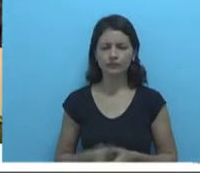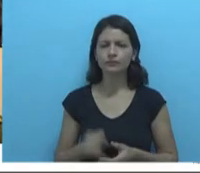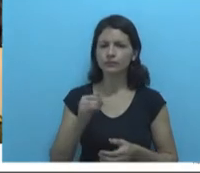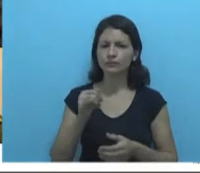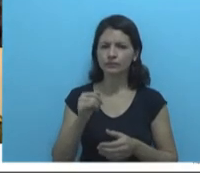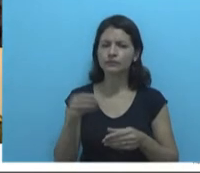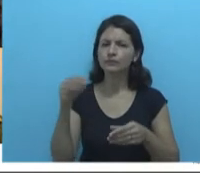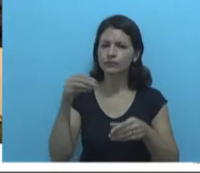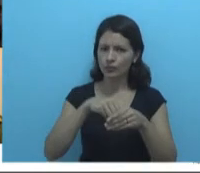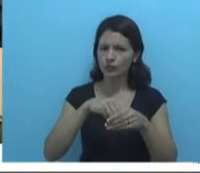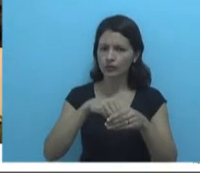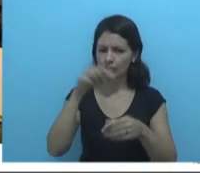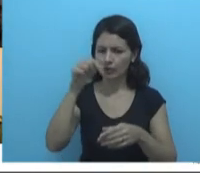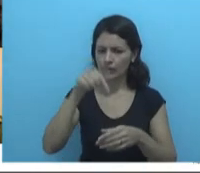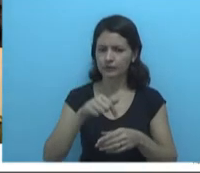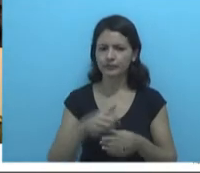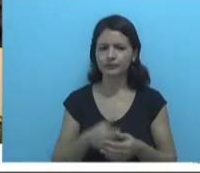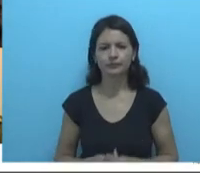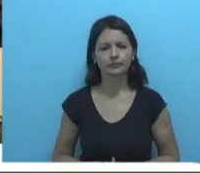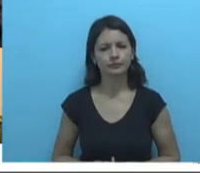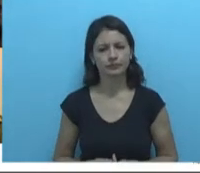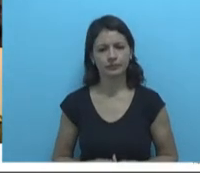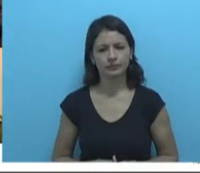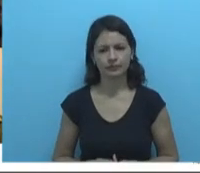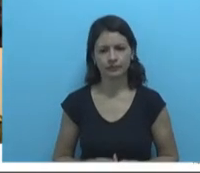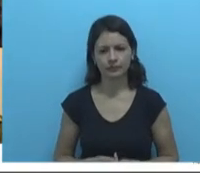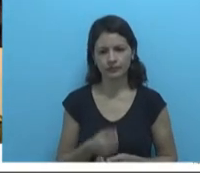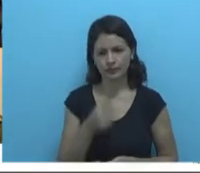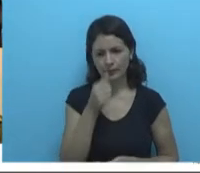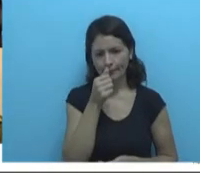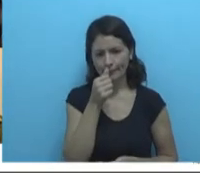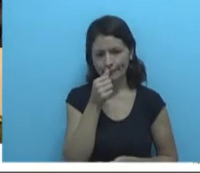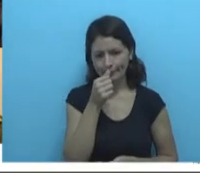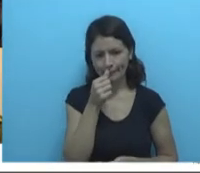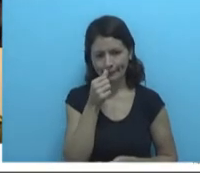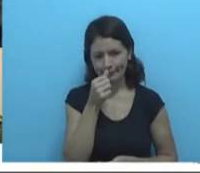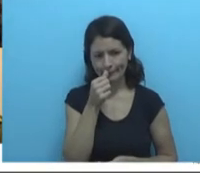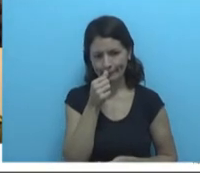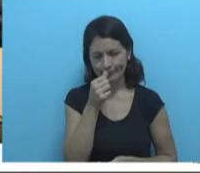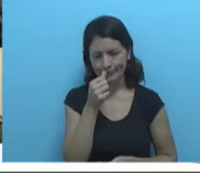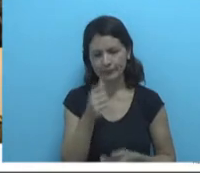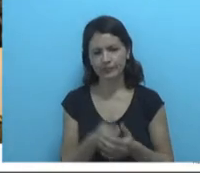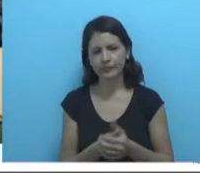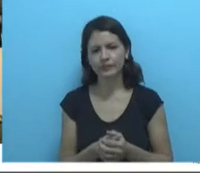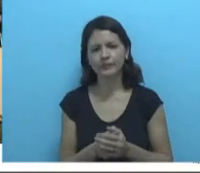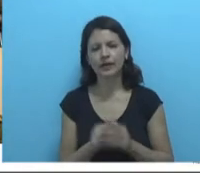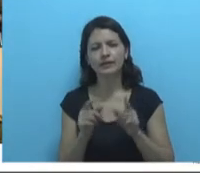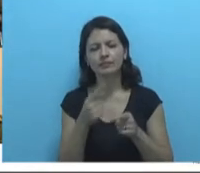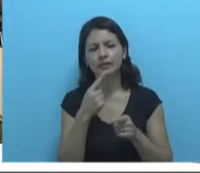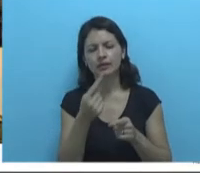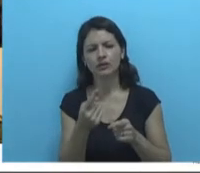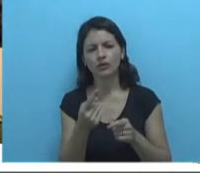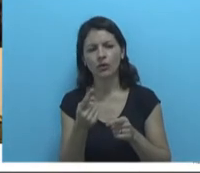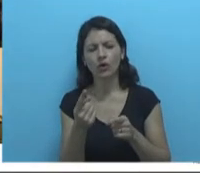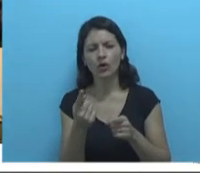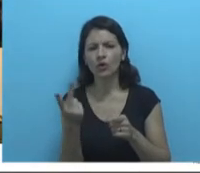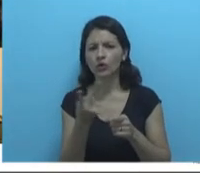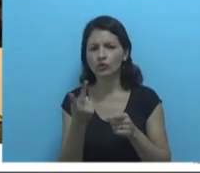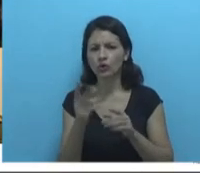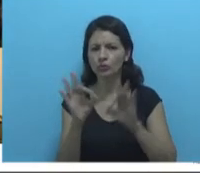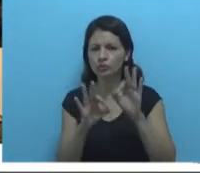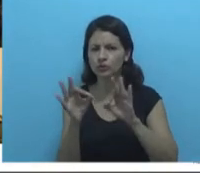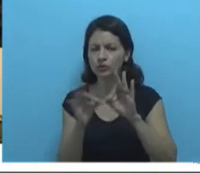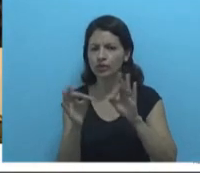votación en este bloque. Muchísimas gracias. Además le aclaro, diputado Mayoraz, que va junto con el